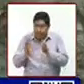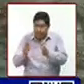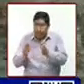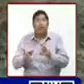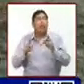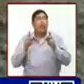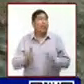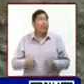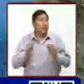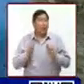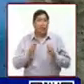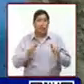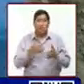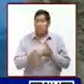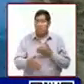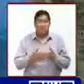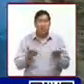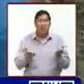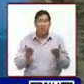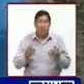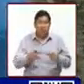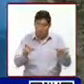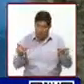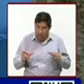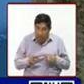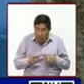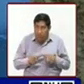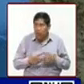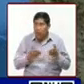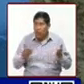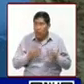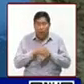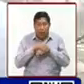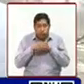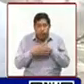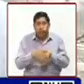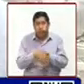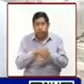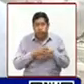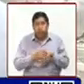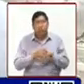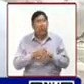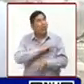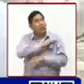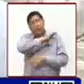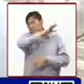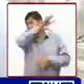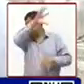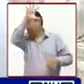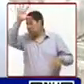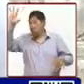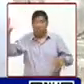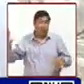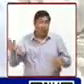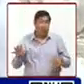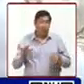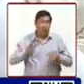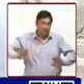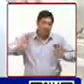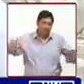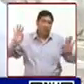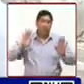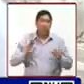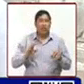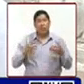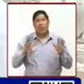la gente acá enterraba donde encontraba espacio. Donde encontraba espacio, donde era más cómodo. Todos los cantos te querían mandar, porque se atajaban un poco,